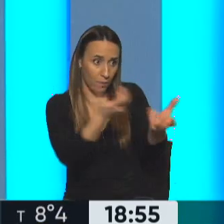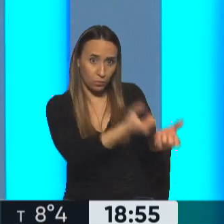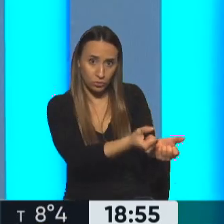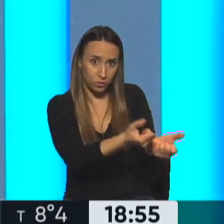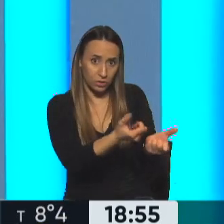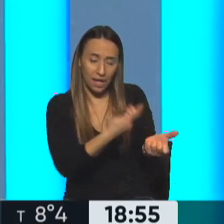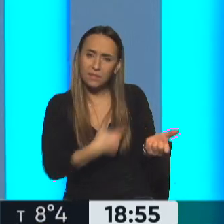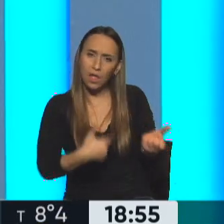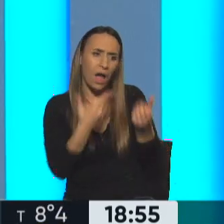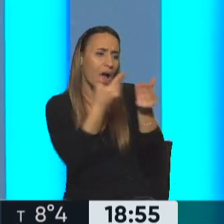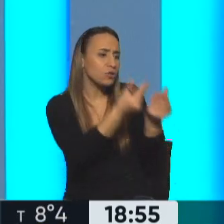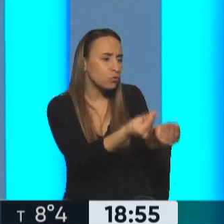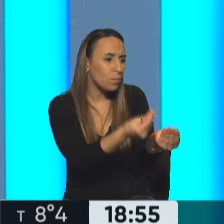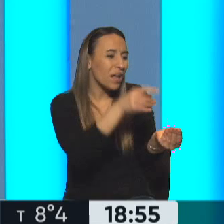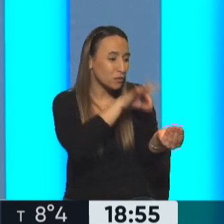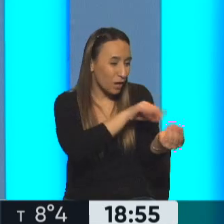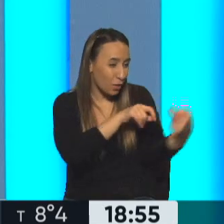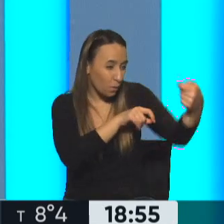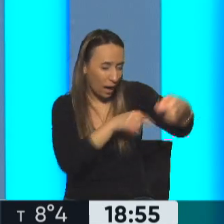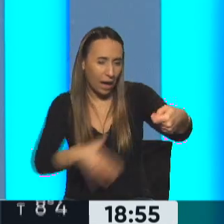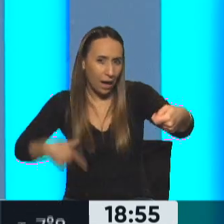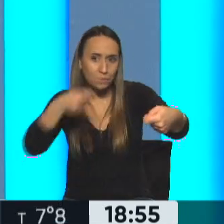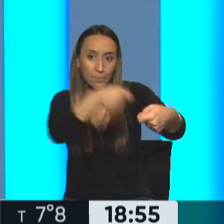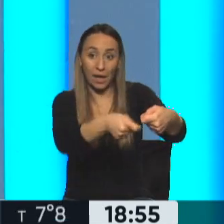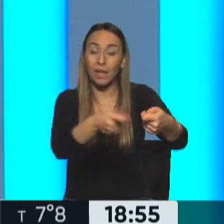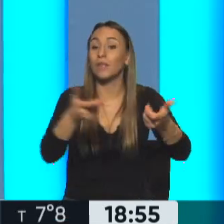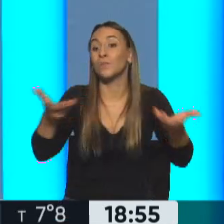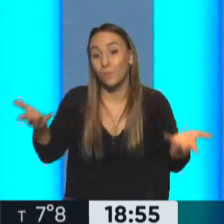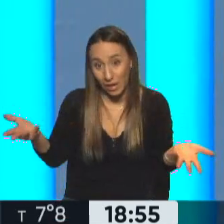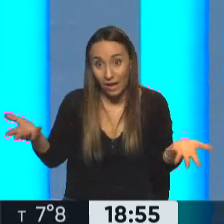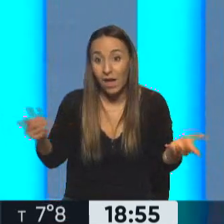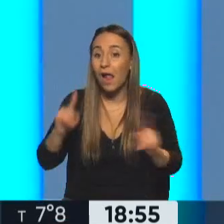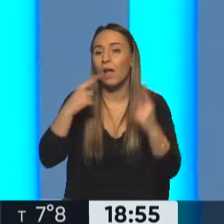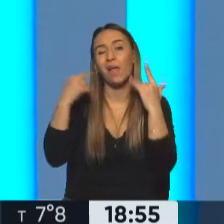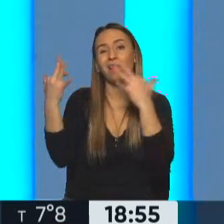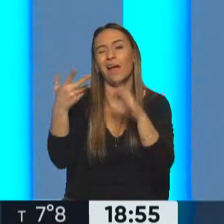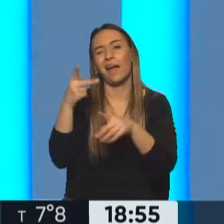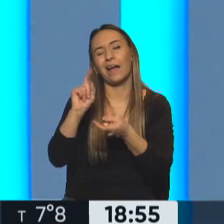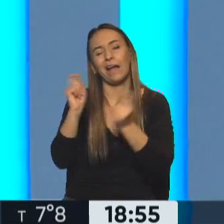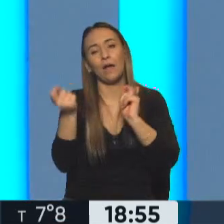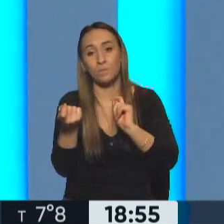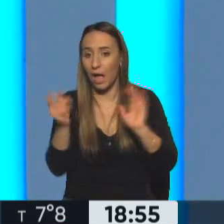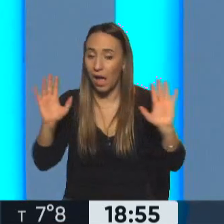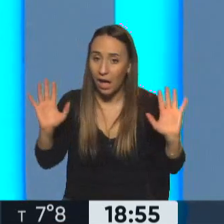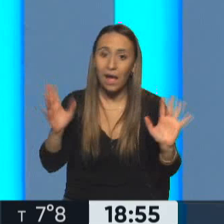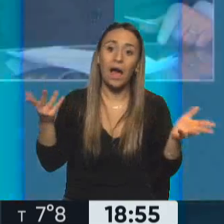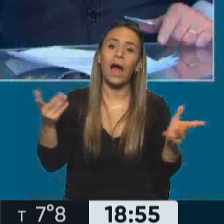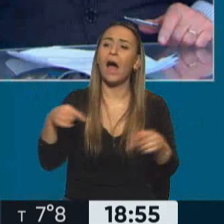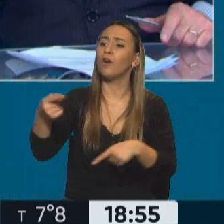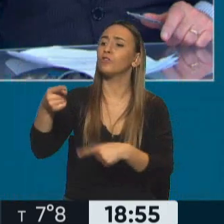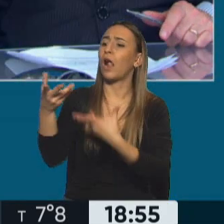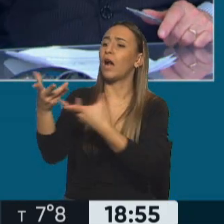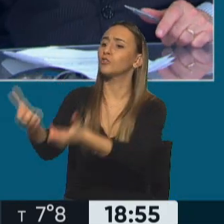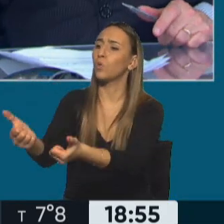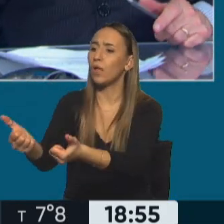salarios. Ah, bueno, el doble discurso eso de que cuando el Estado asiste a los sectores vulnerables está mal, pero que me asista mal, que me asista a mí está bien, es otra